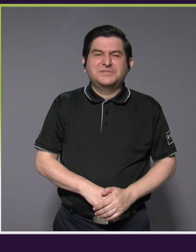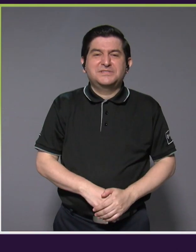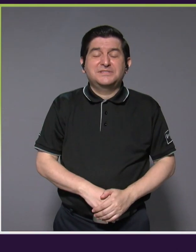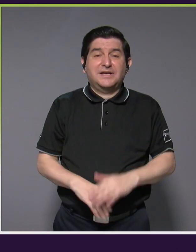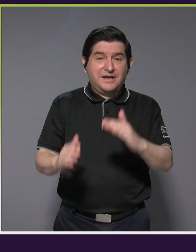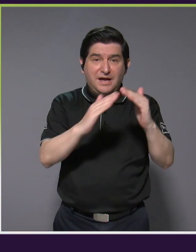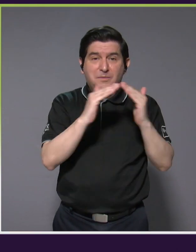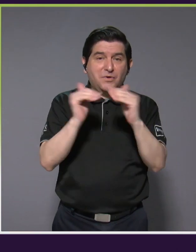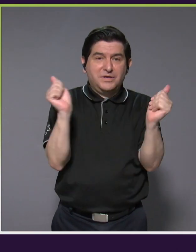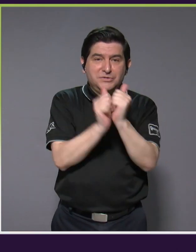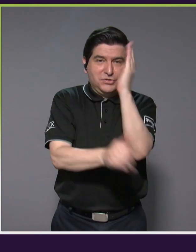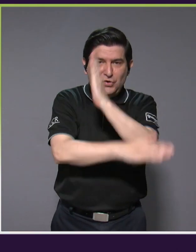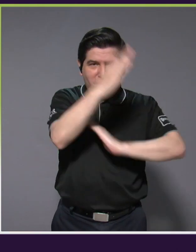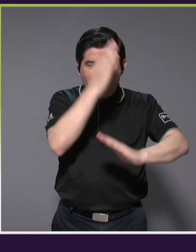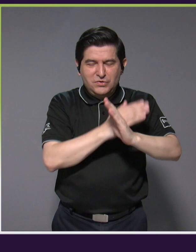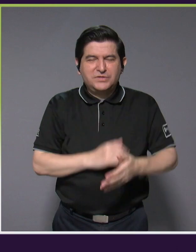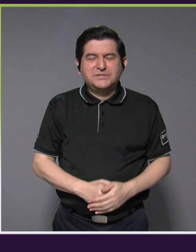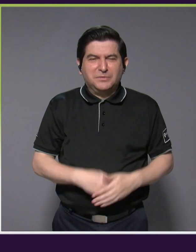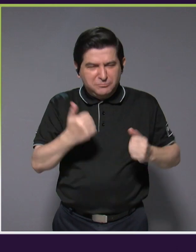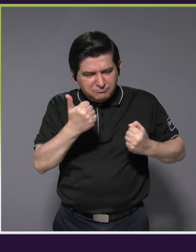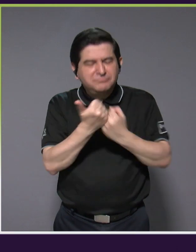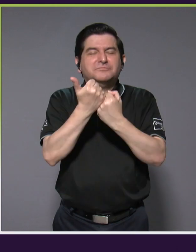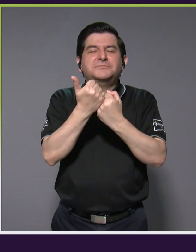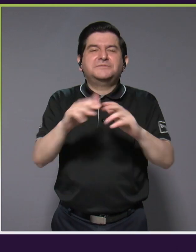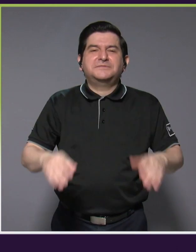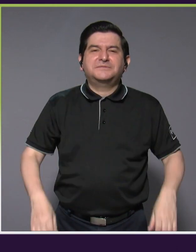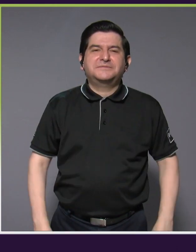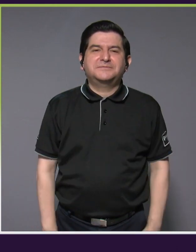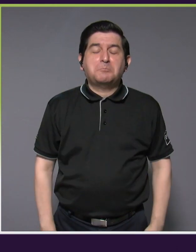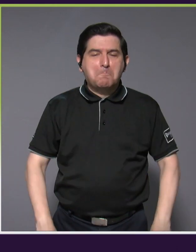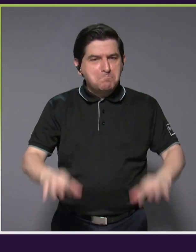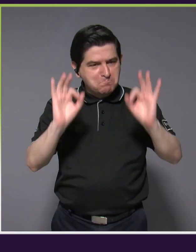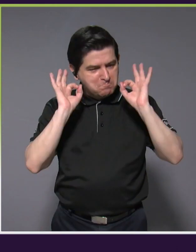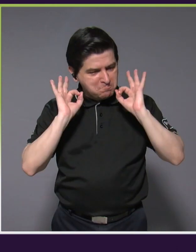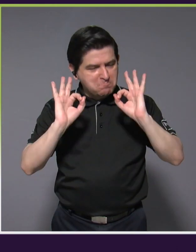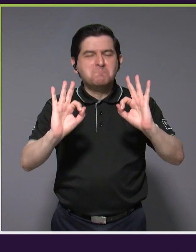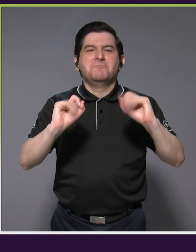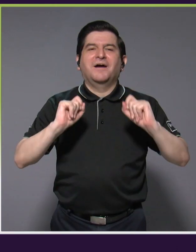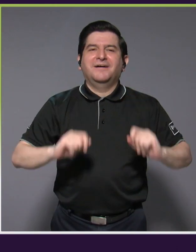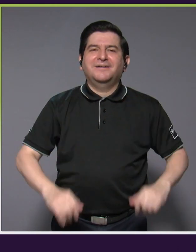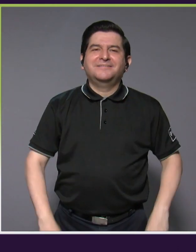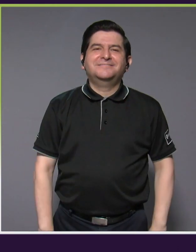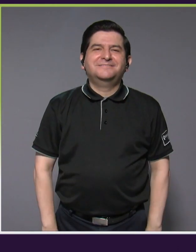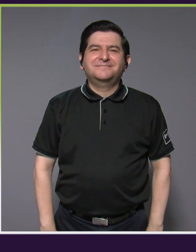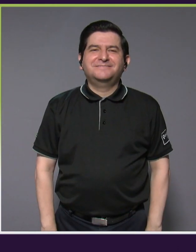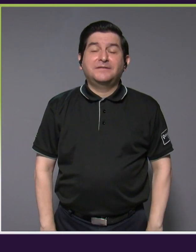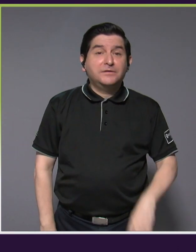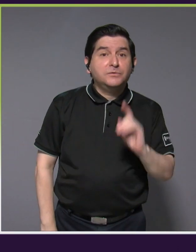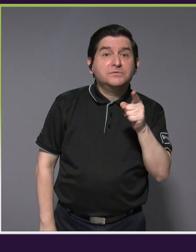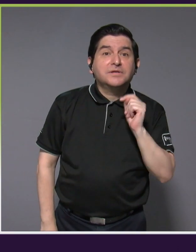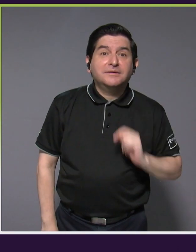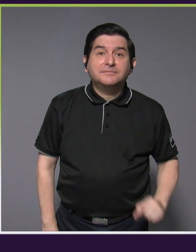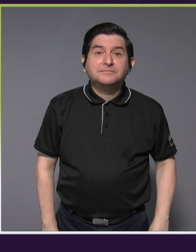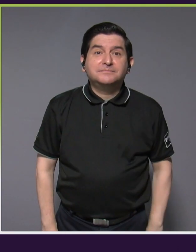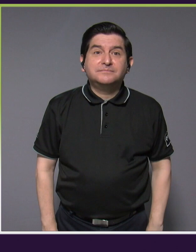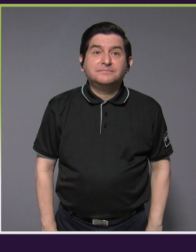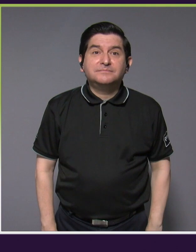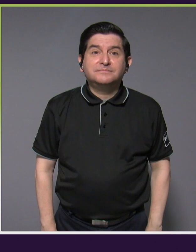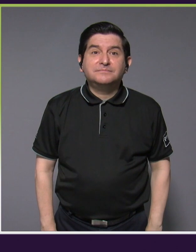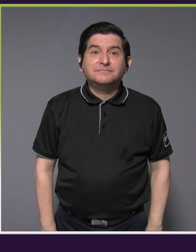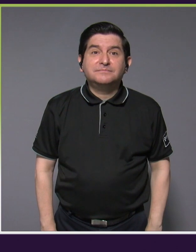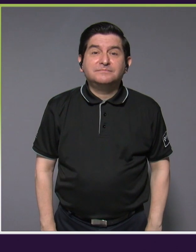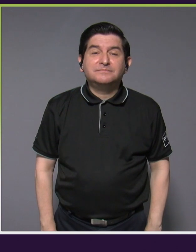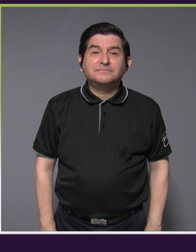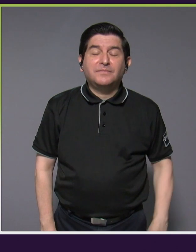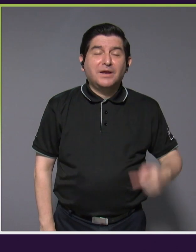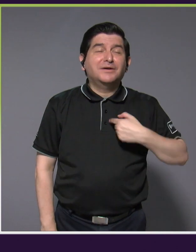de la población con discapacidad. Porque perfecto. La verdad, me llena de buenísimo, buenísimo. ¿Y usted? Yo